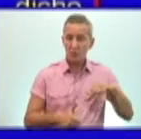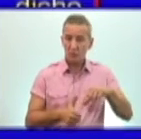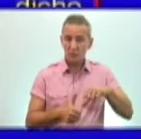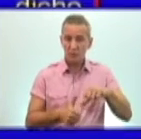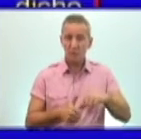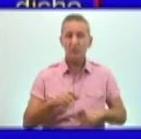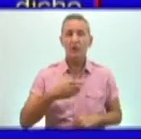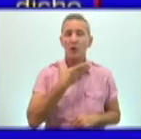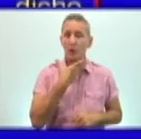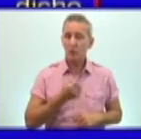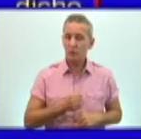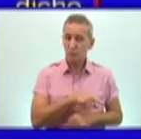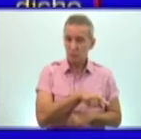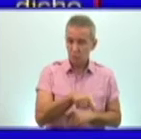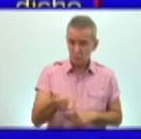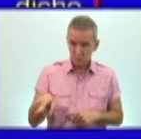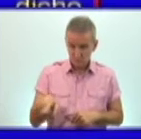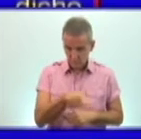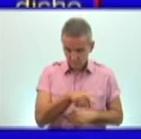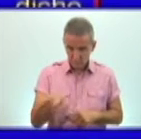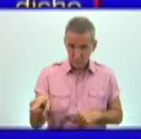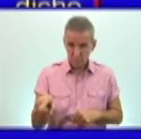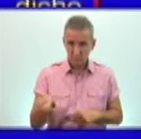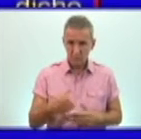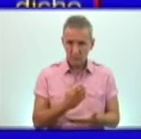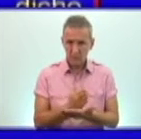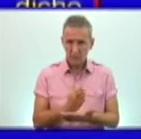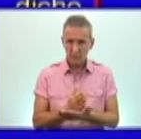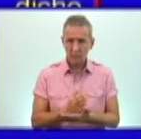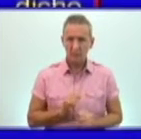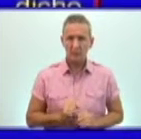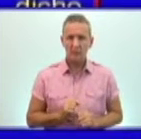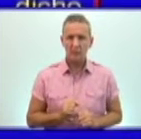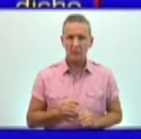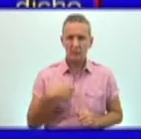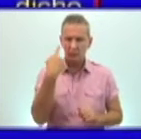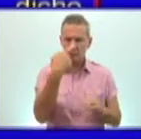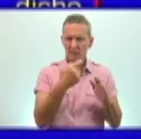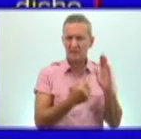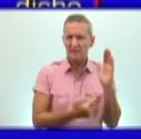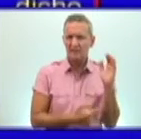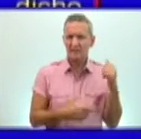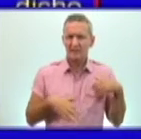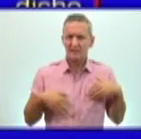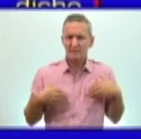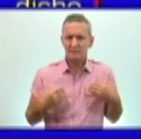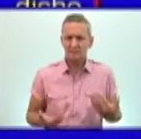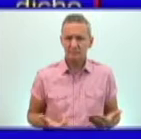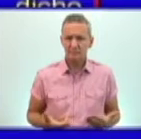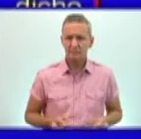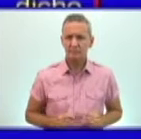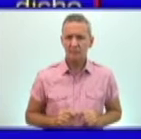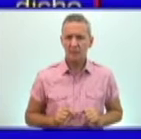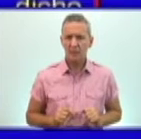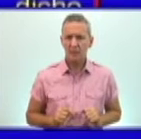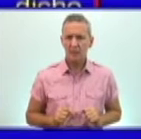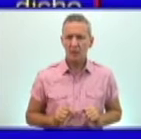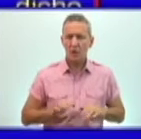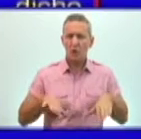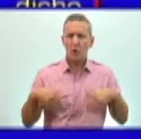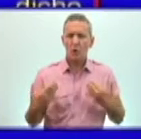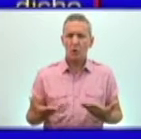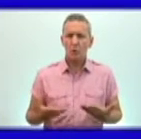jóvenes, de ustedes los estudiantes, dicho carácter. Es decir, en qué medida ustedes enriquecen ese carácter humanista